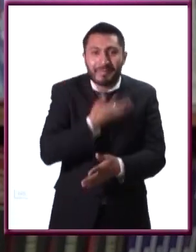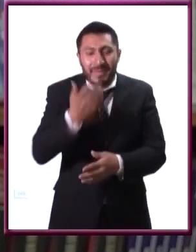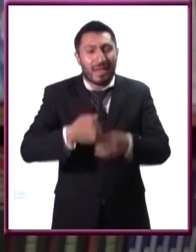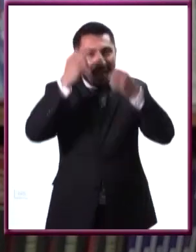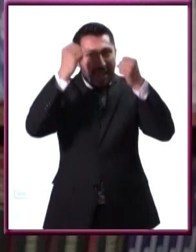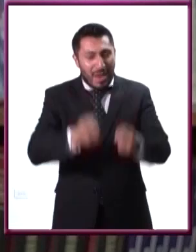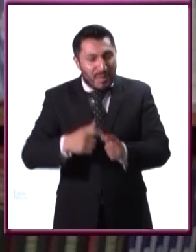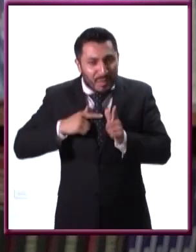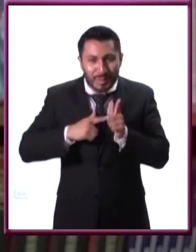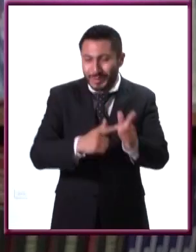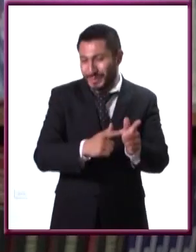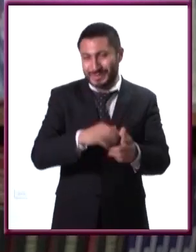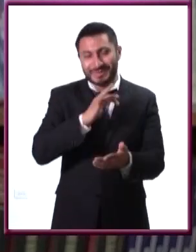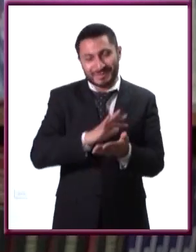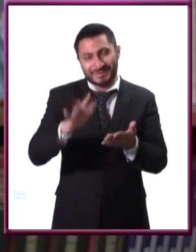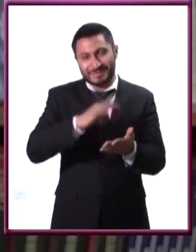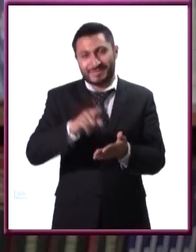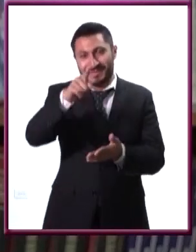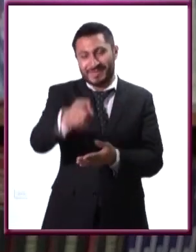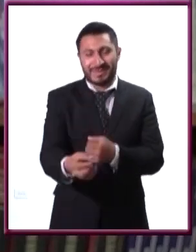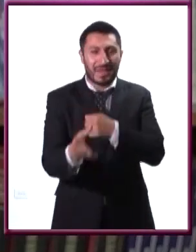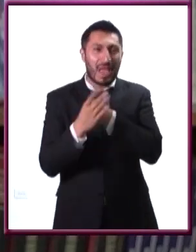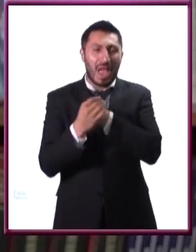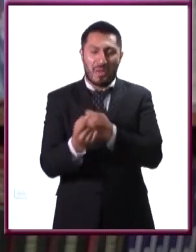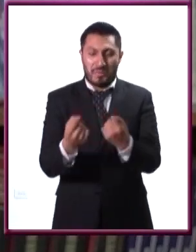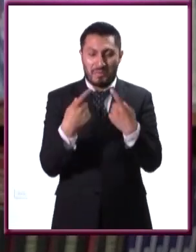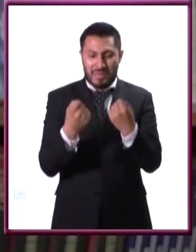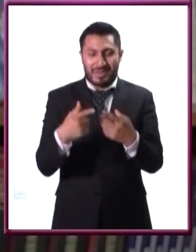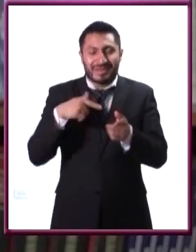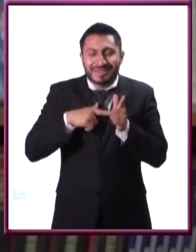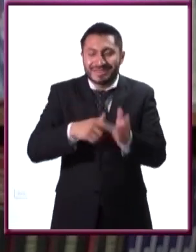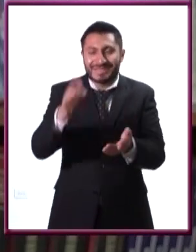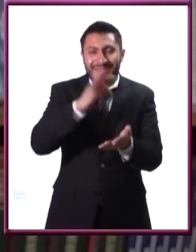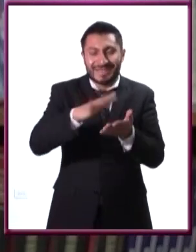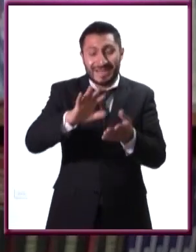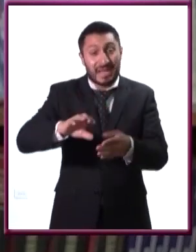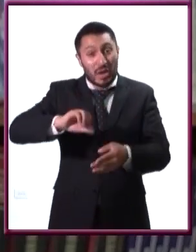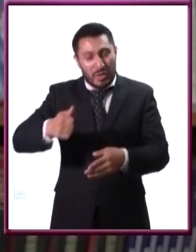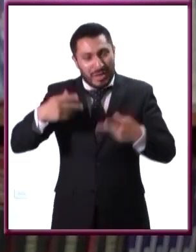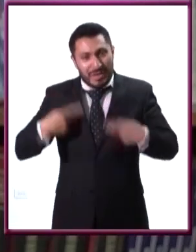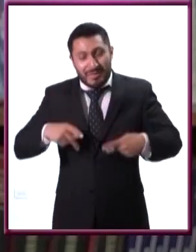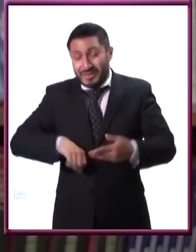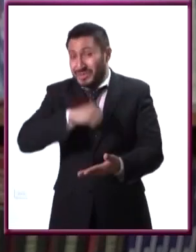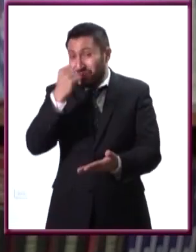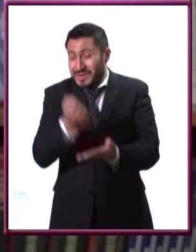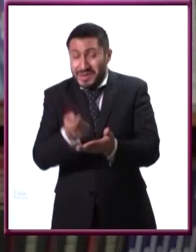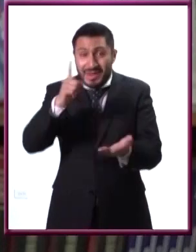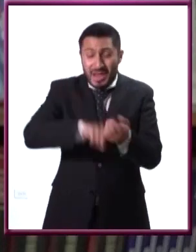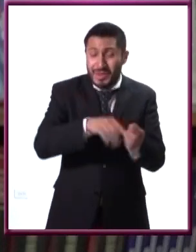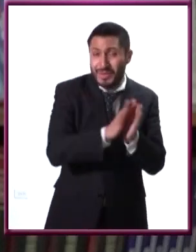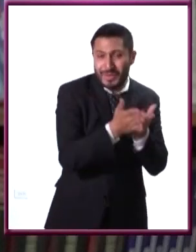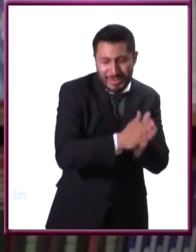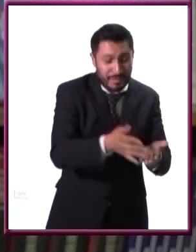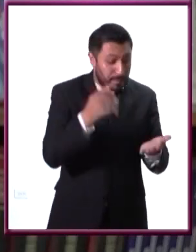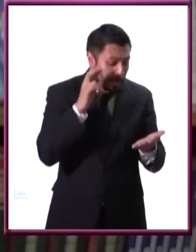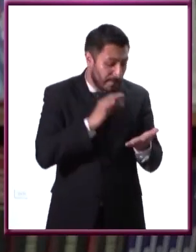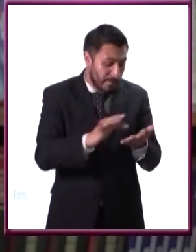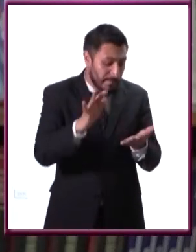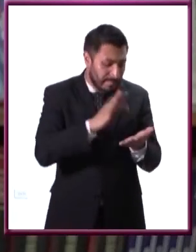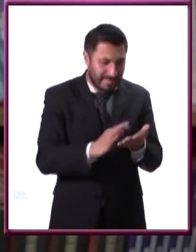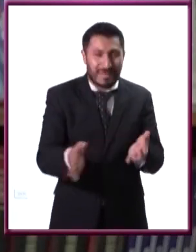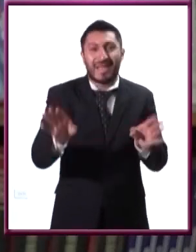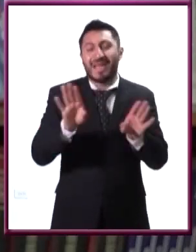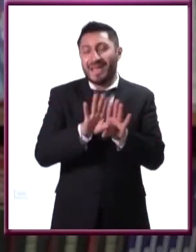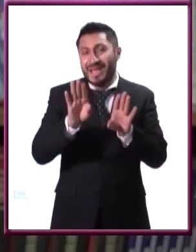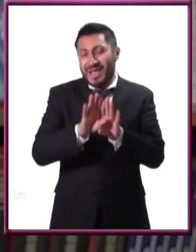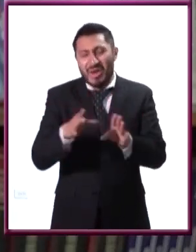hábito, seguro no lo sueltas. Déjate transportar y transformar por las huellas que han dejado otros contemporáneos o antiguos